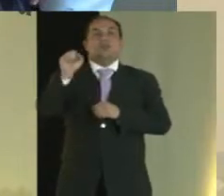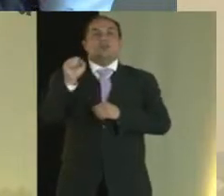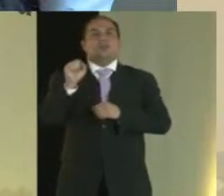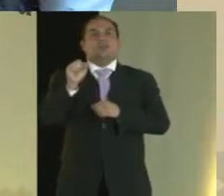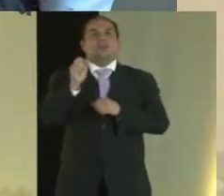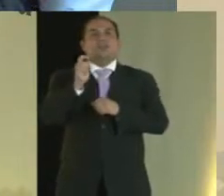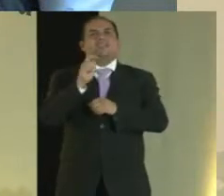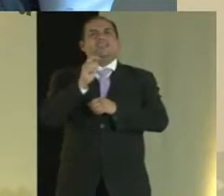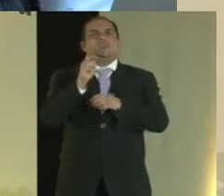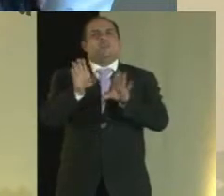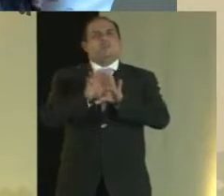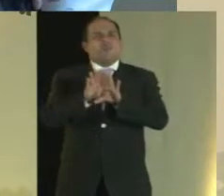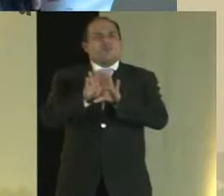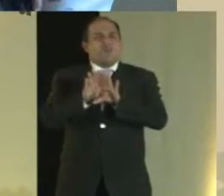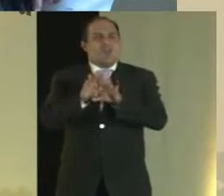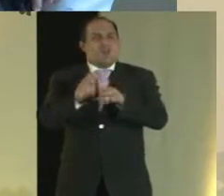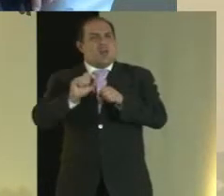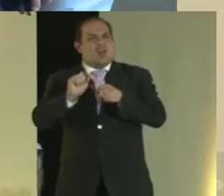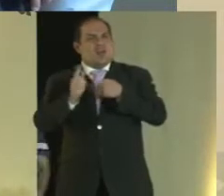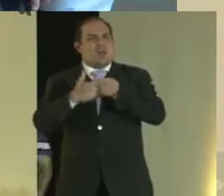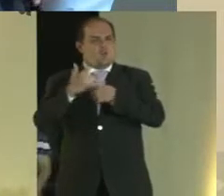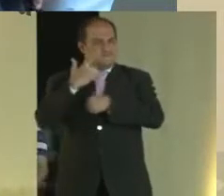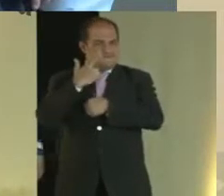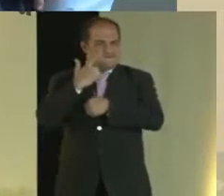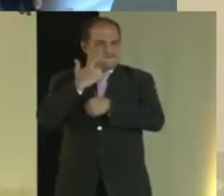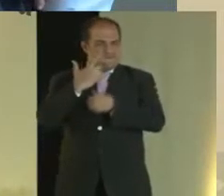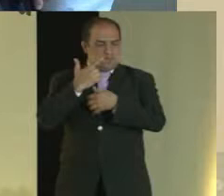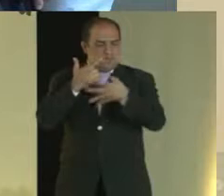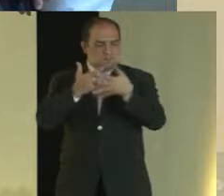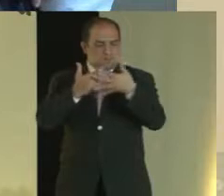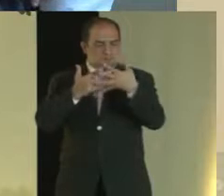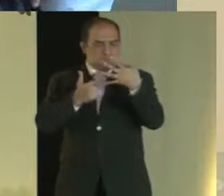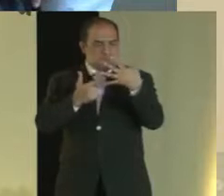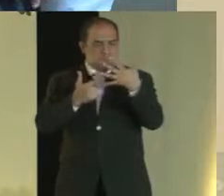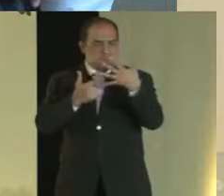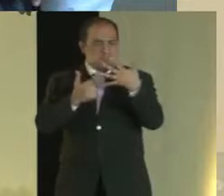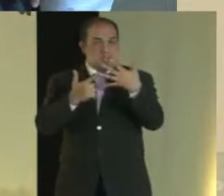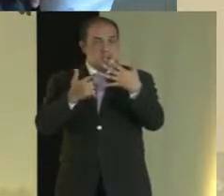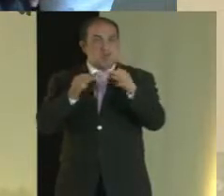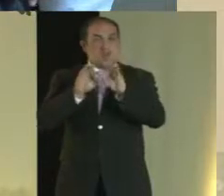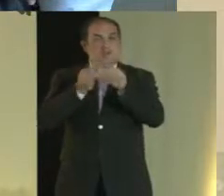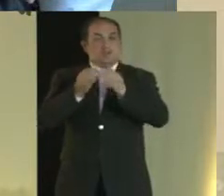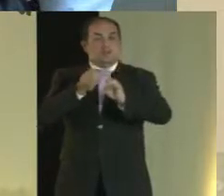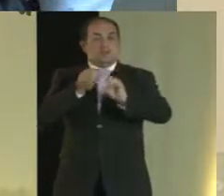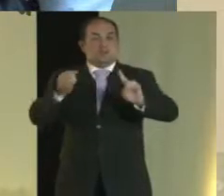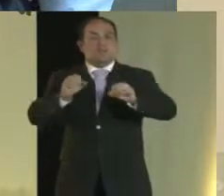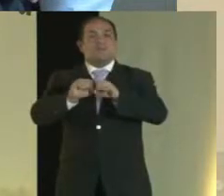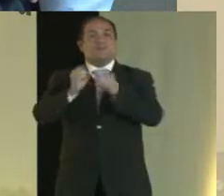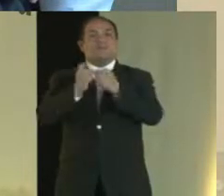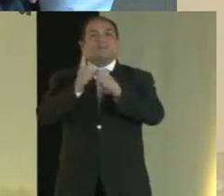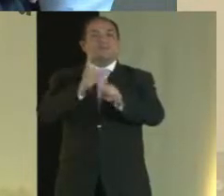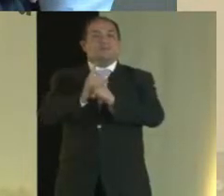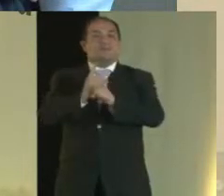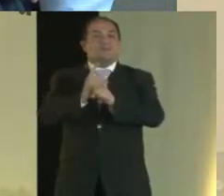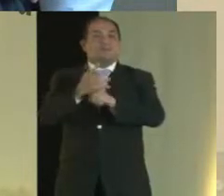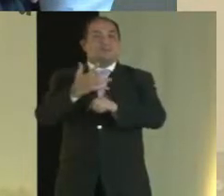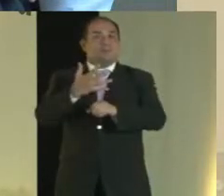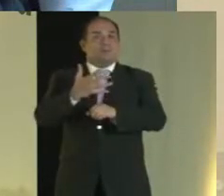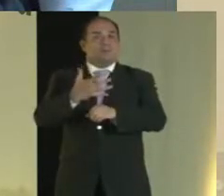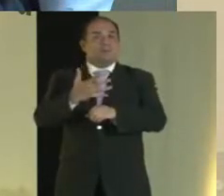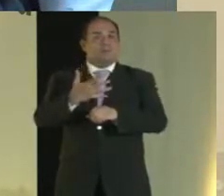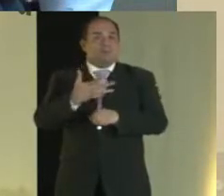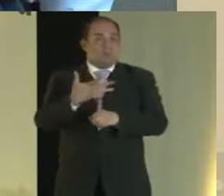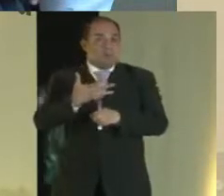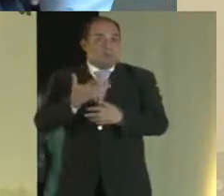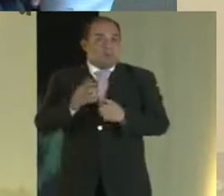unos bichos muy raros. En varios sentidos, son formas de organización que la sociedad se ha dado y